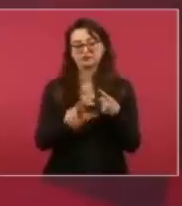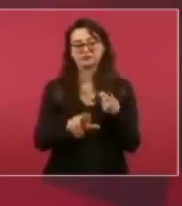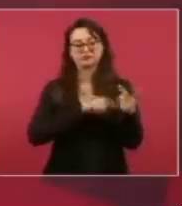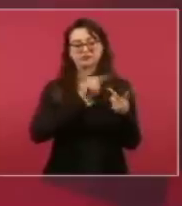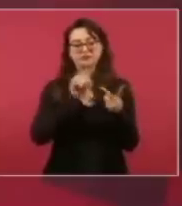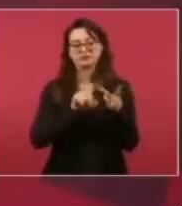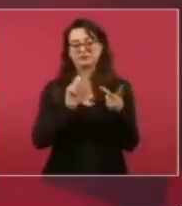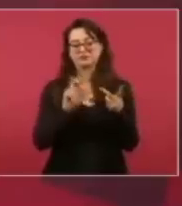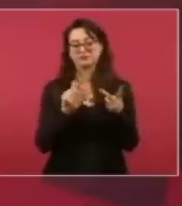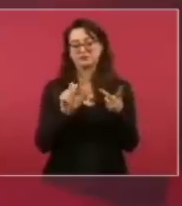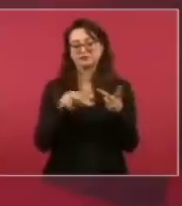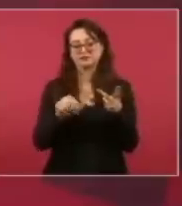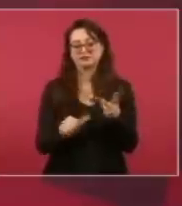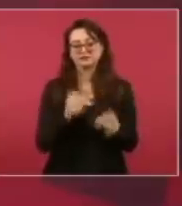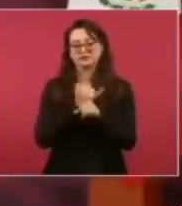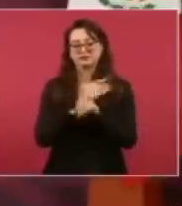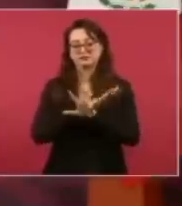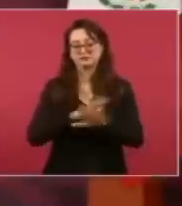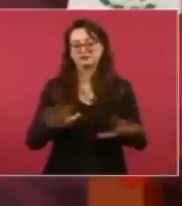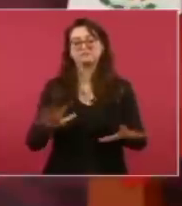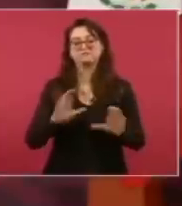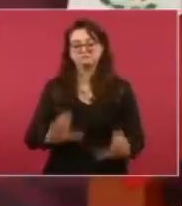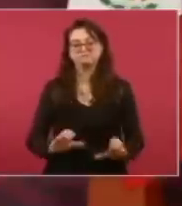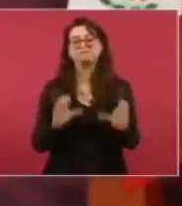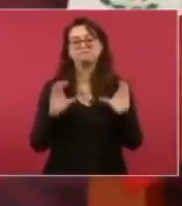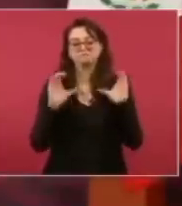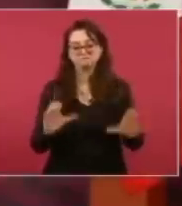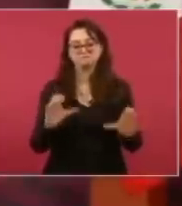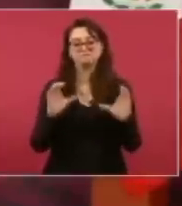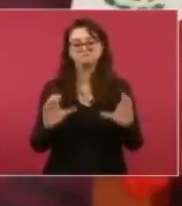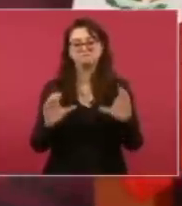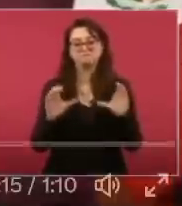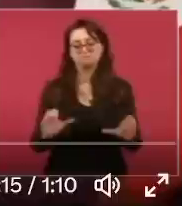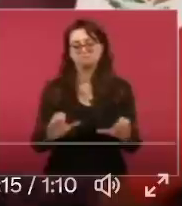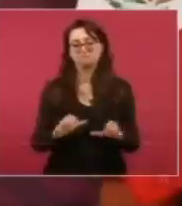Secretaría de la Defensa, porque